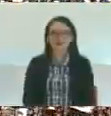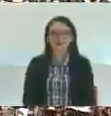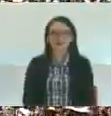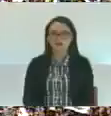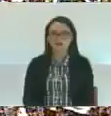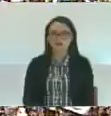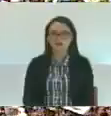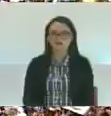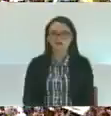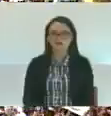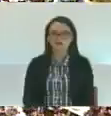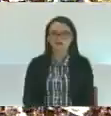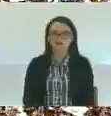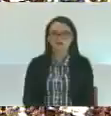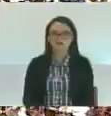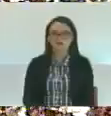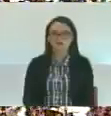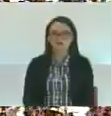Cinco de la mañana.